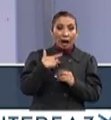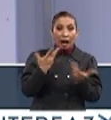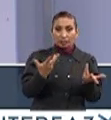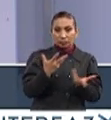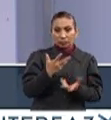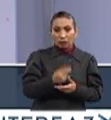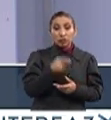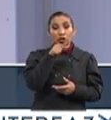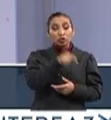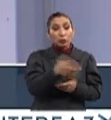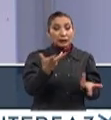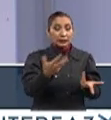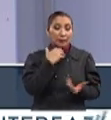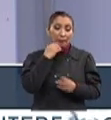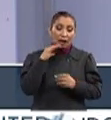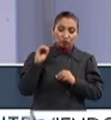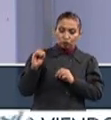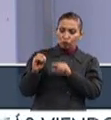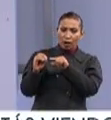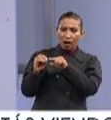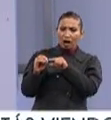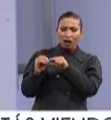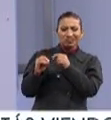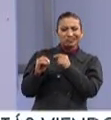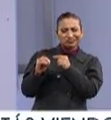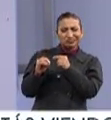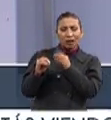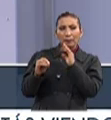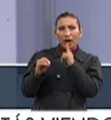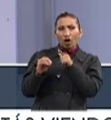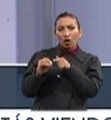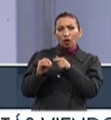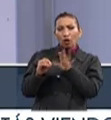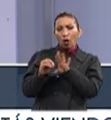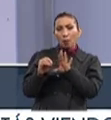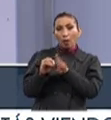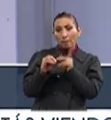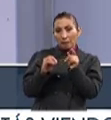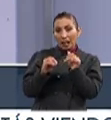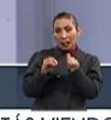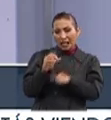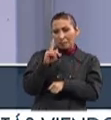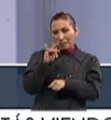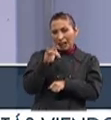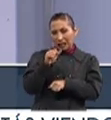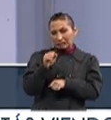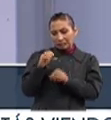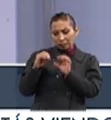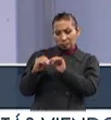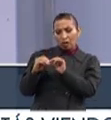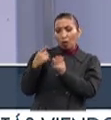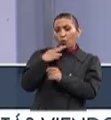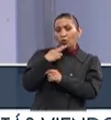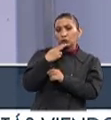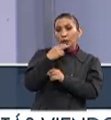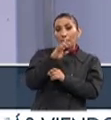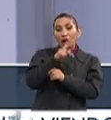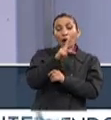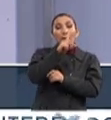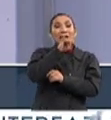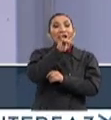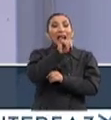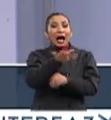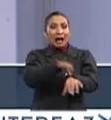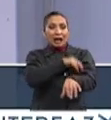genera. Si vas a generar un residuo, pues entonces que sea un residuo, en este caso de las pilas, como lo comentábamos, utilizando una